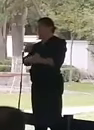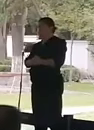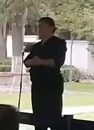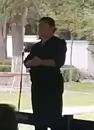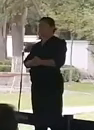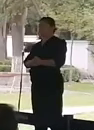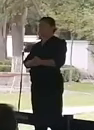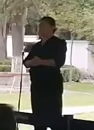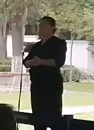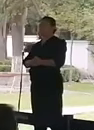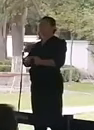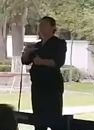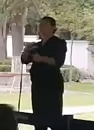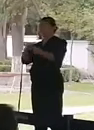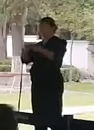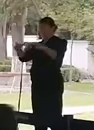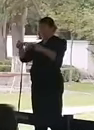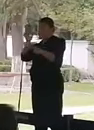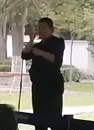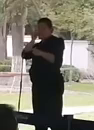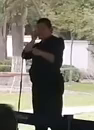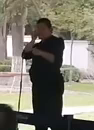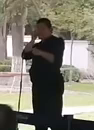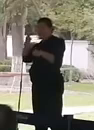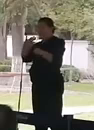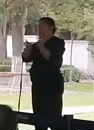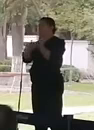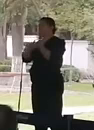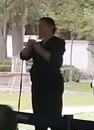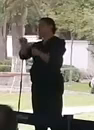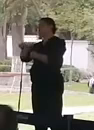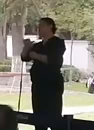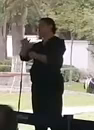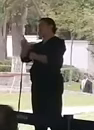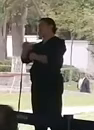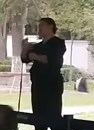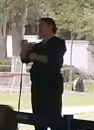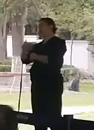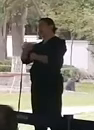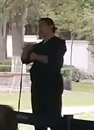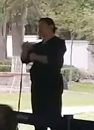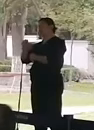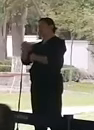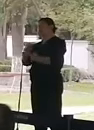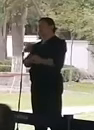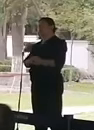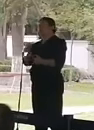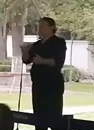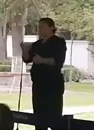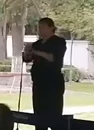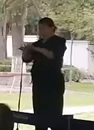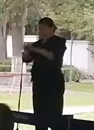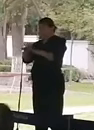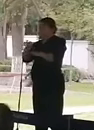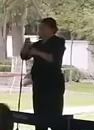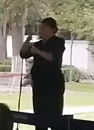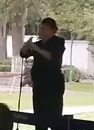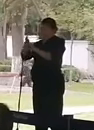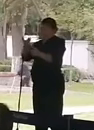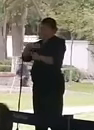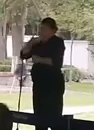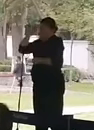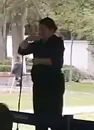ya abarcamos a California y próximamente a Jackson. Y todo este trabajo, pues, es precisamente porque sabemos